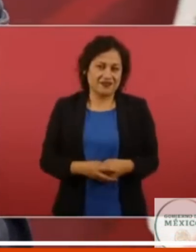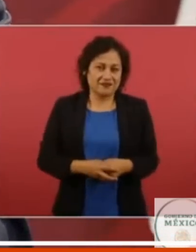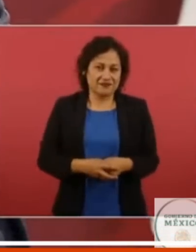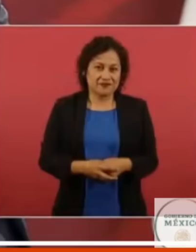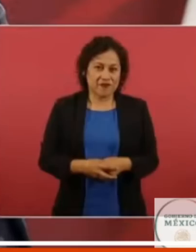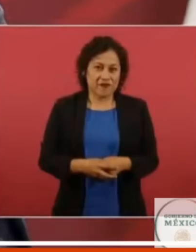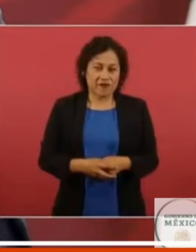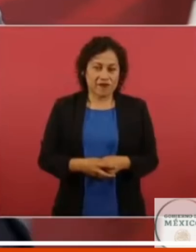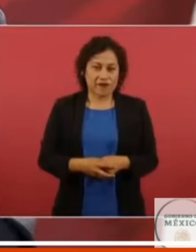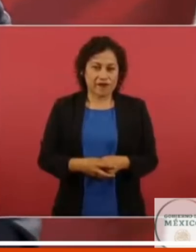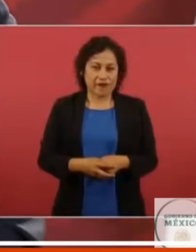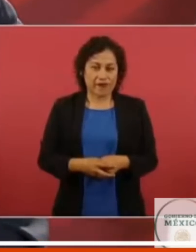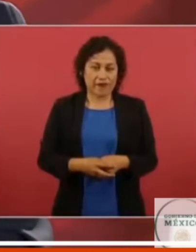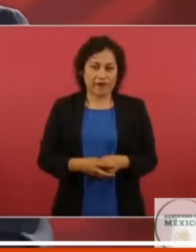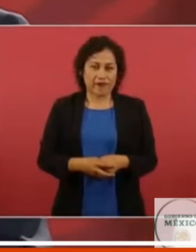pero